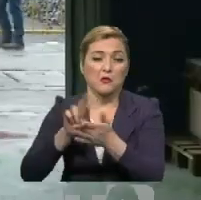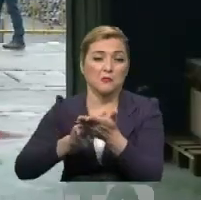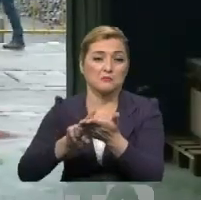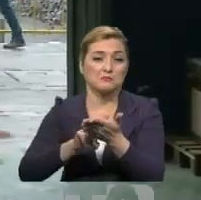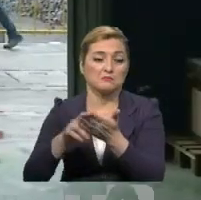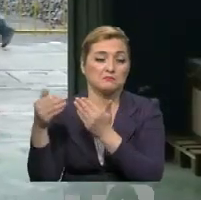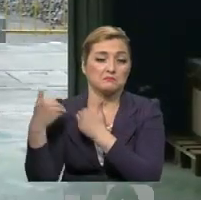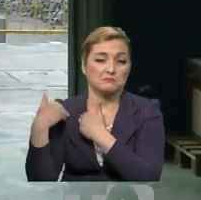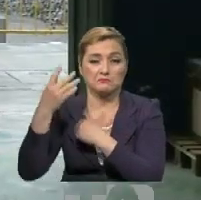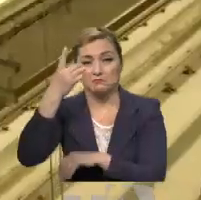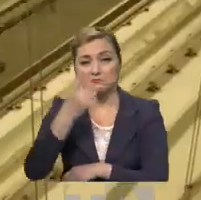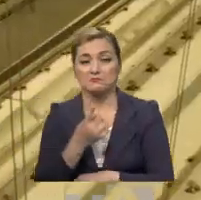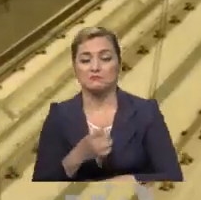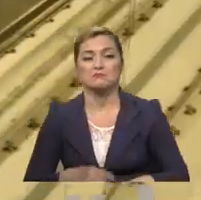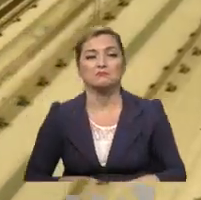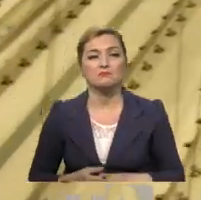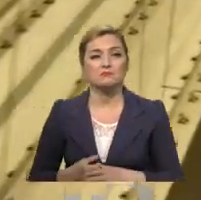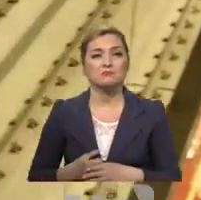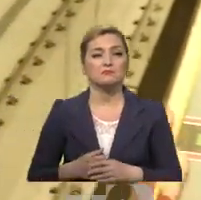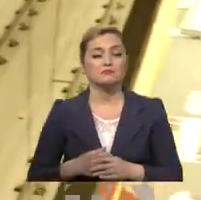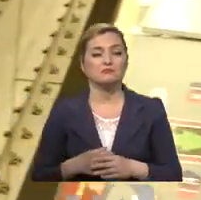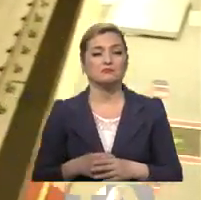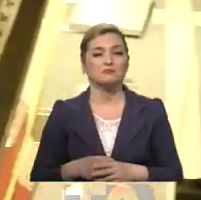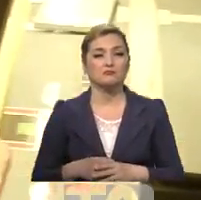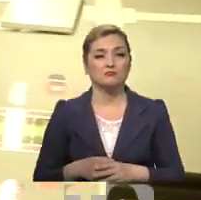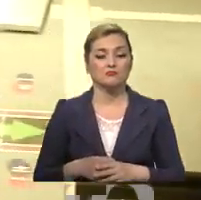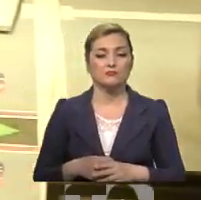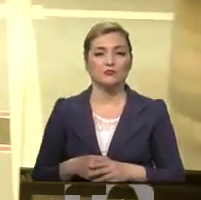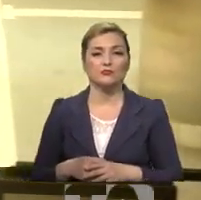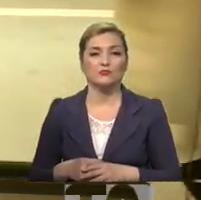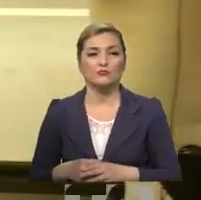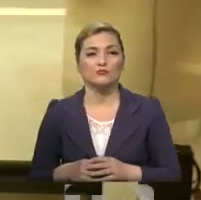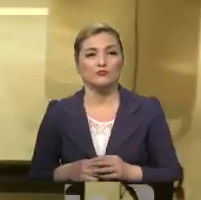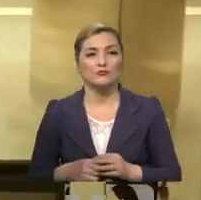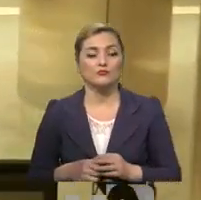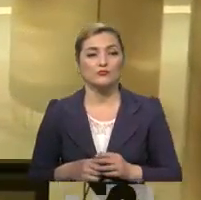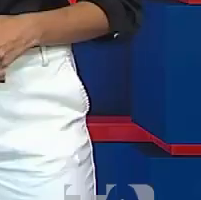que es el encargado de tomar estas decisiones. Helen Quiñones, 24 horas.